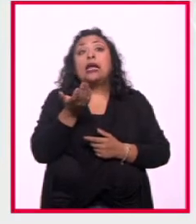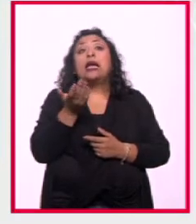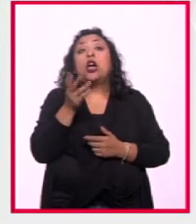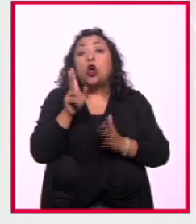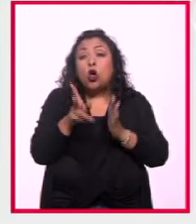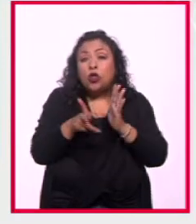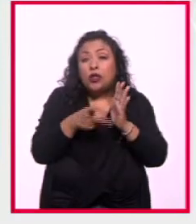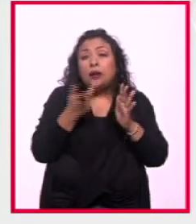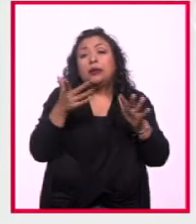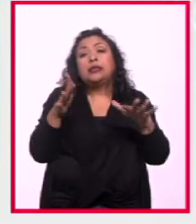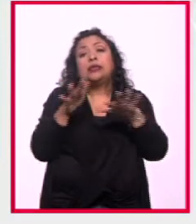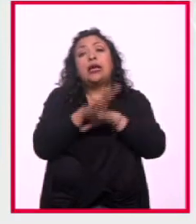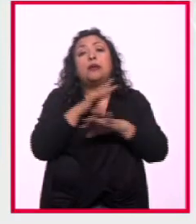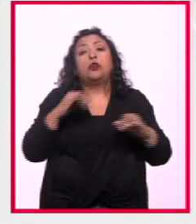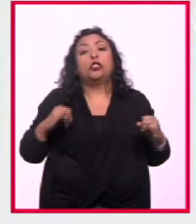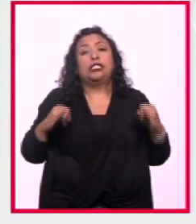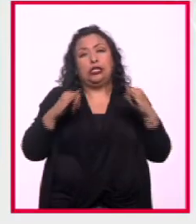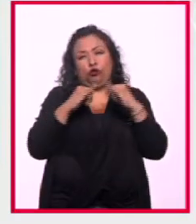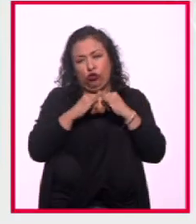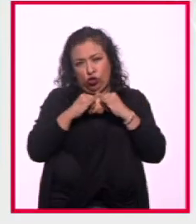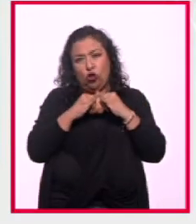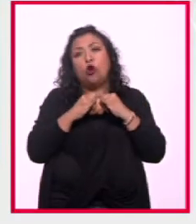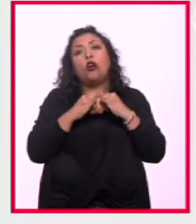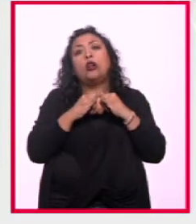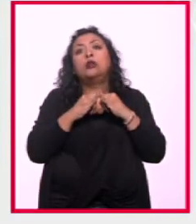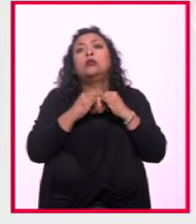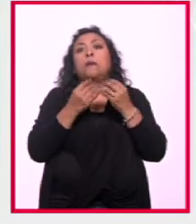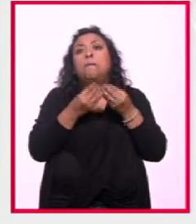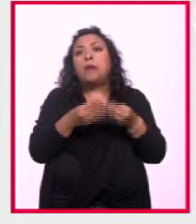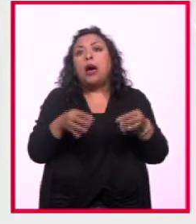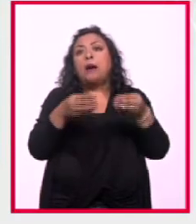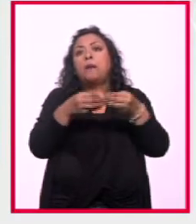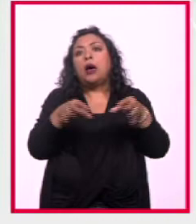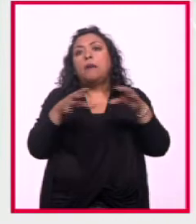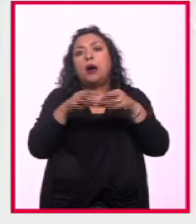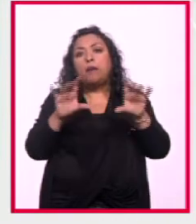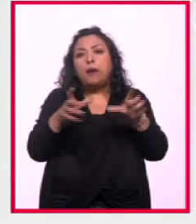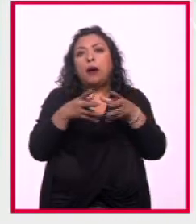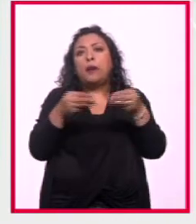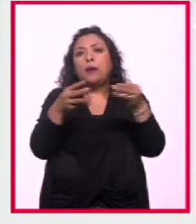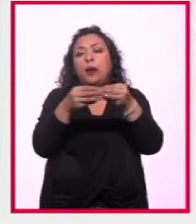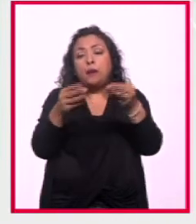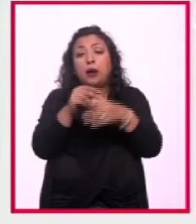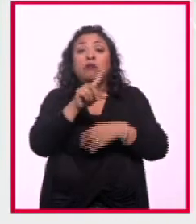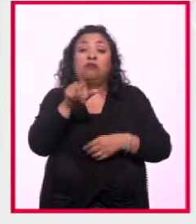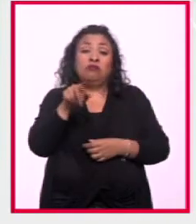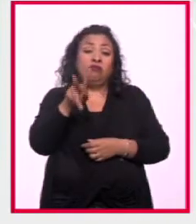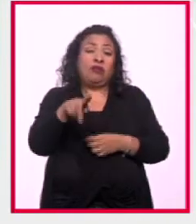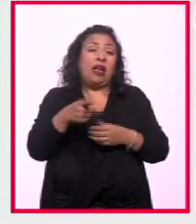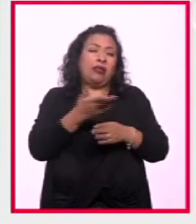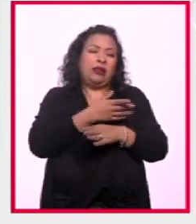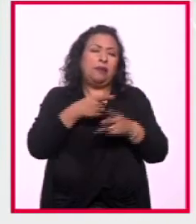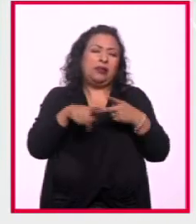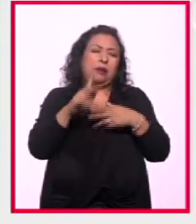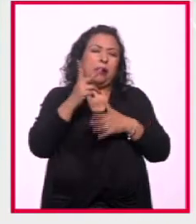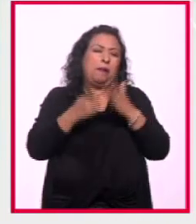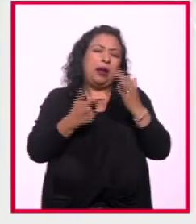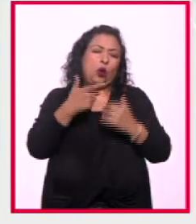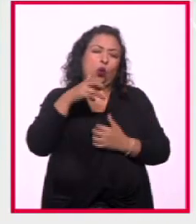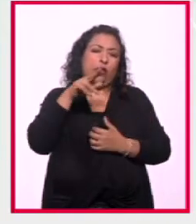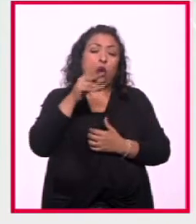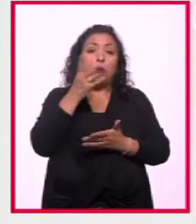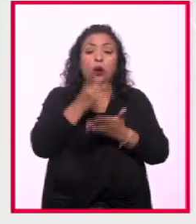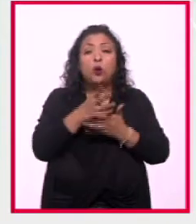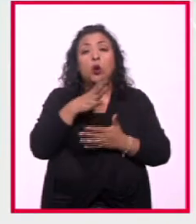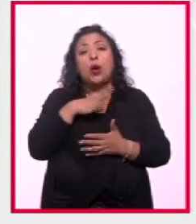reconstruir las instituciones que éste han ido perdiendo y que a pesar de que al principio en el plan de guadalupex sólo se